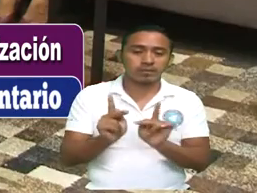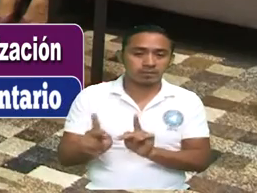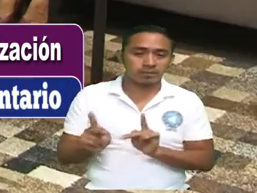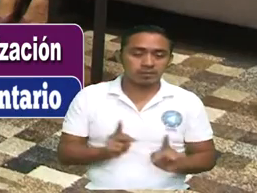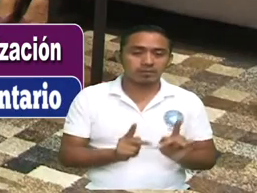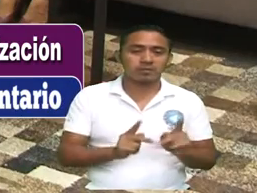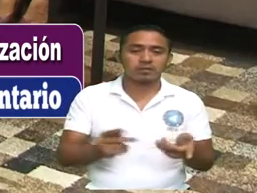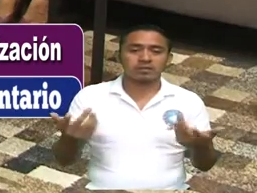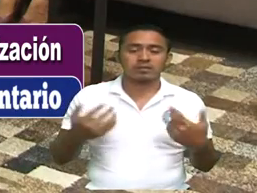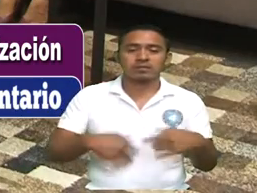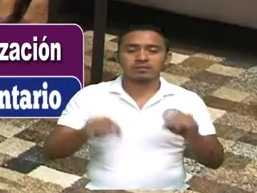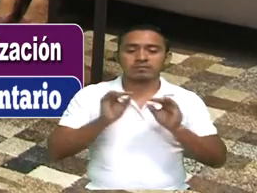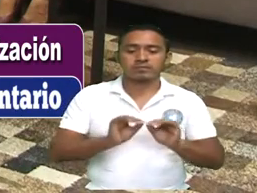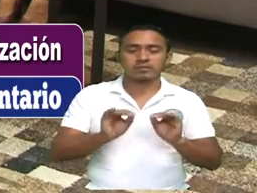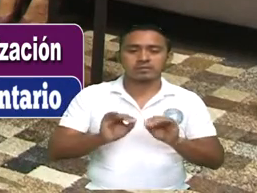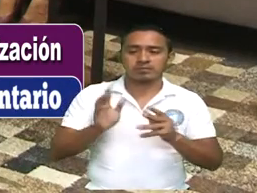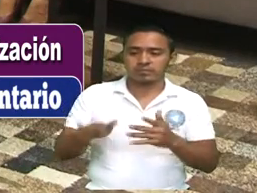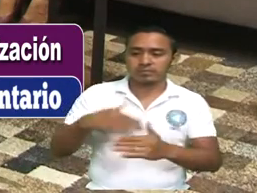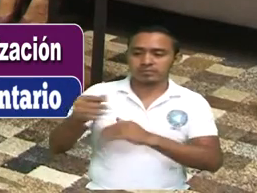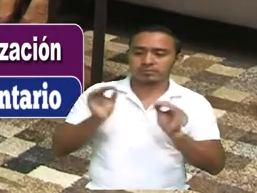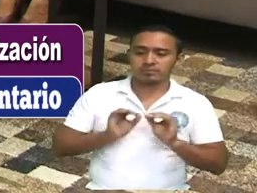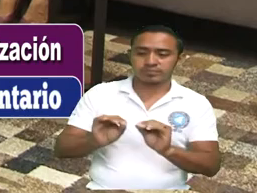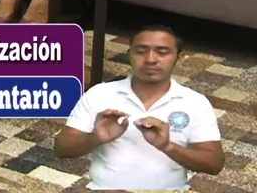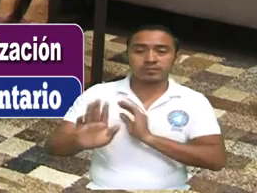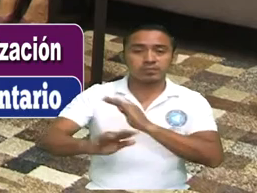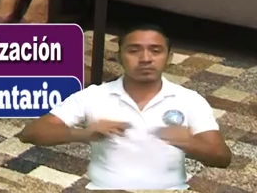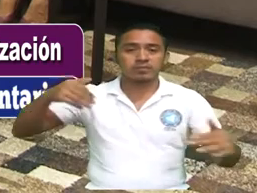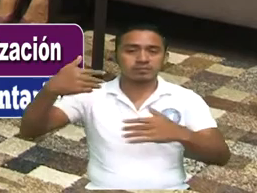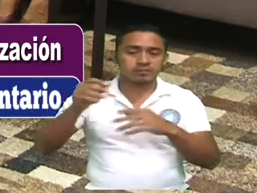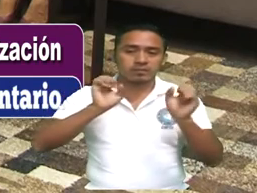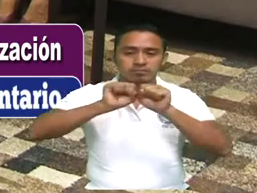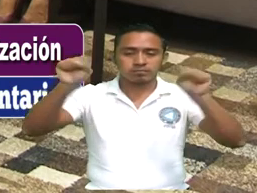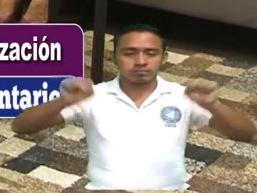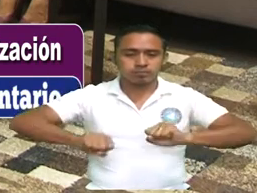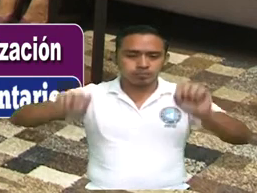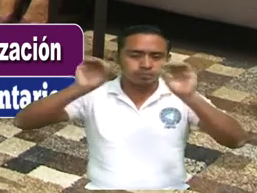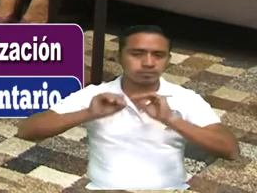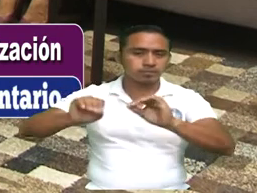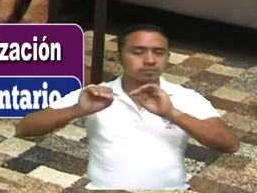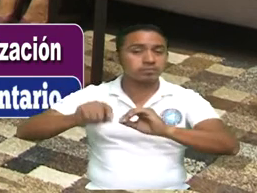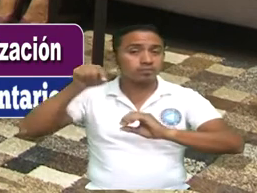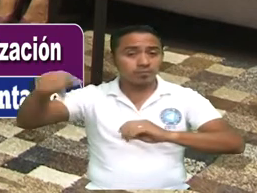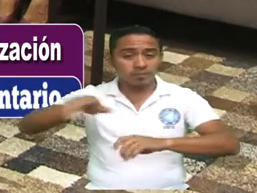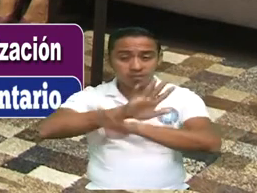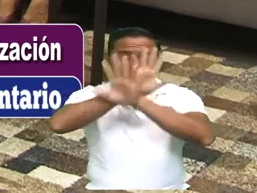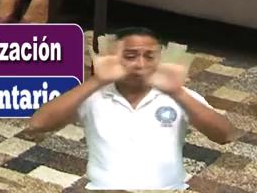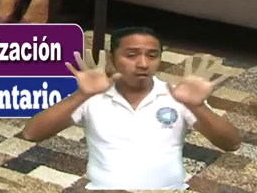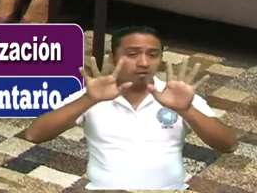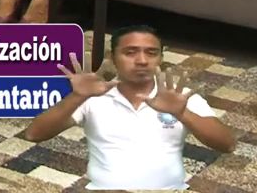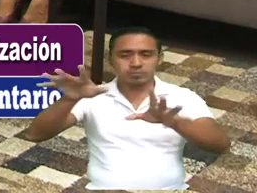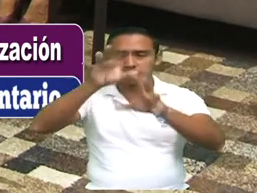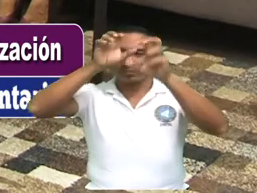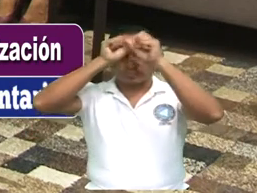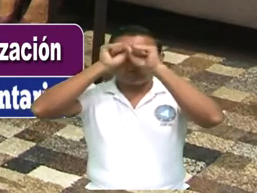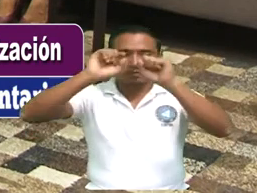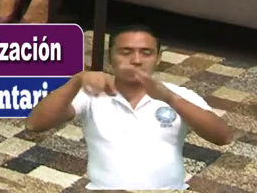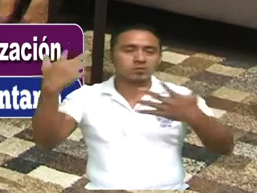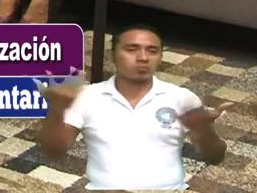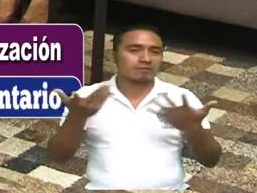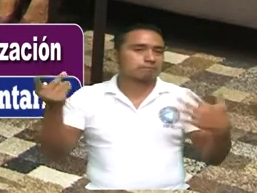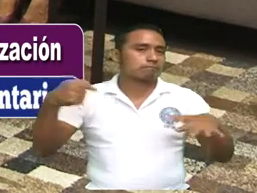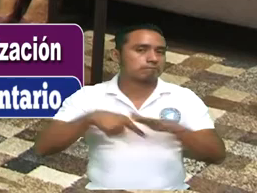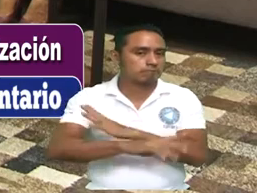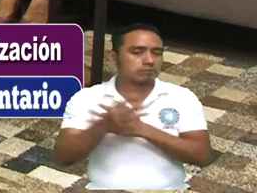la formación de ese ejército y la preparación, la capacitación para que estuvieran listos para enfrentar el reto